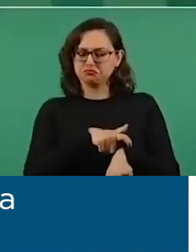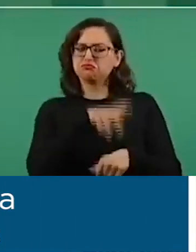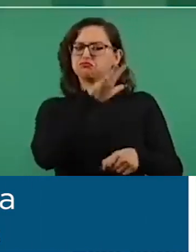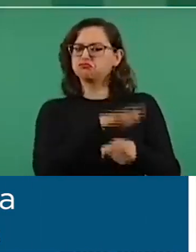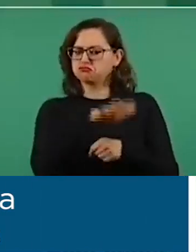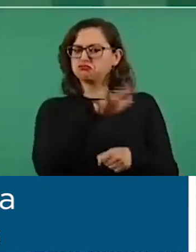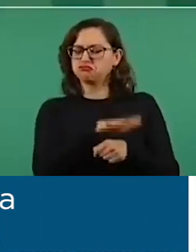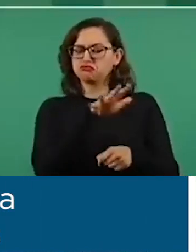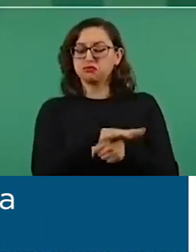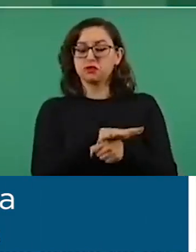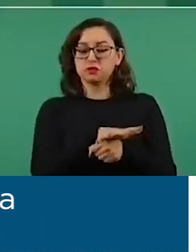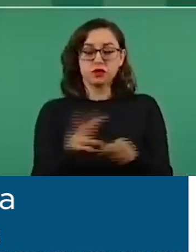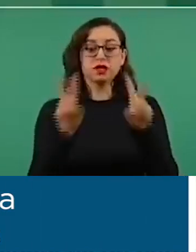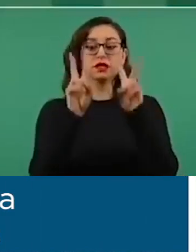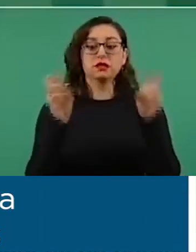sobre